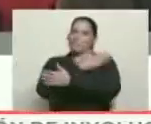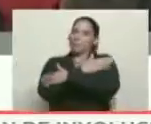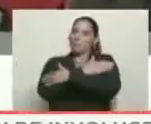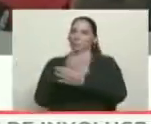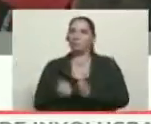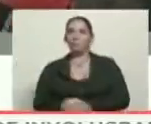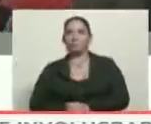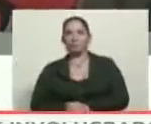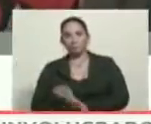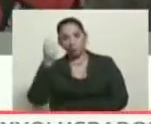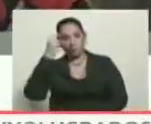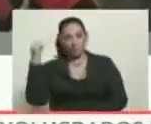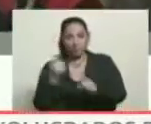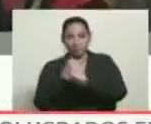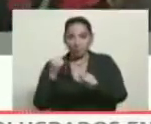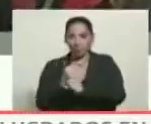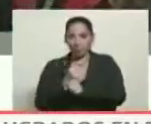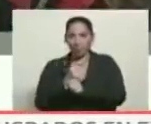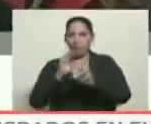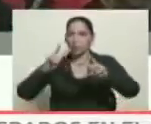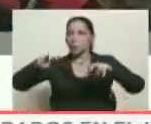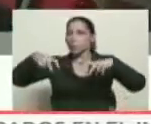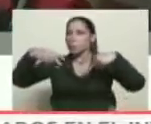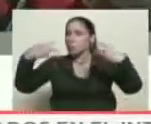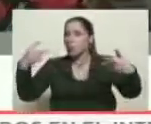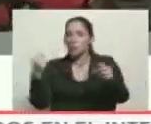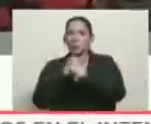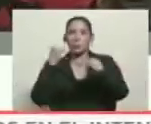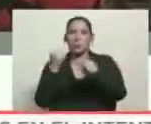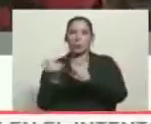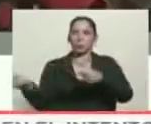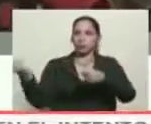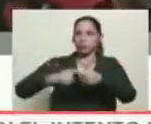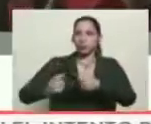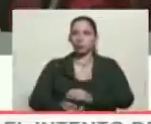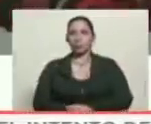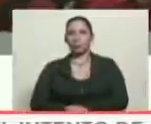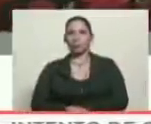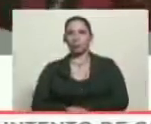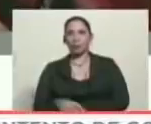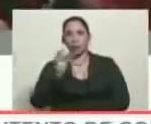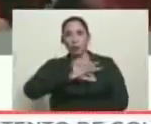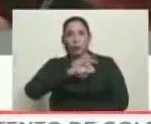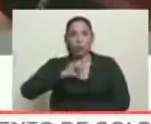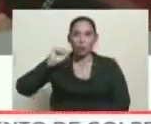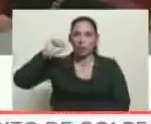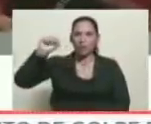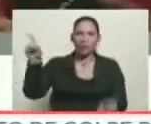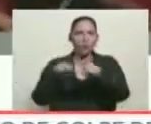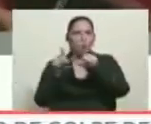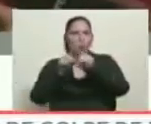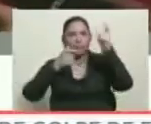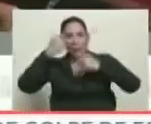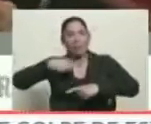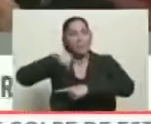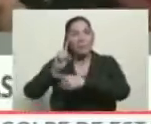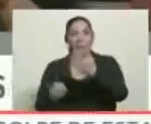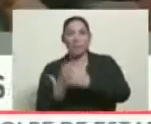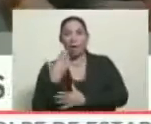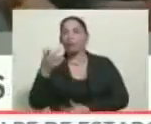del Trabajador y de la Trabajadora, de la nueva clase de trabajadora, pero además el socialismo, decía el comandante Chávez, primero de mayo.